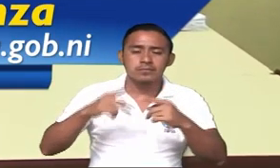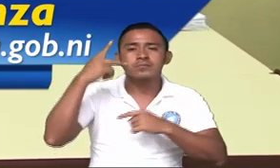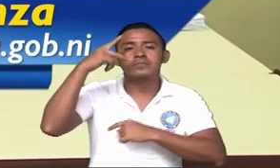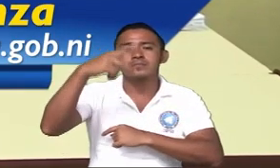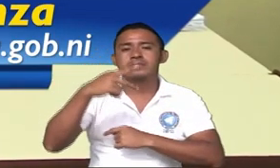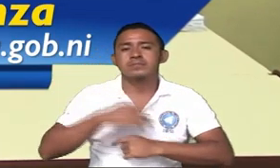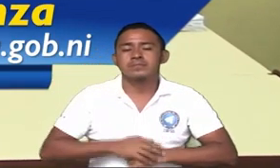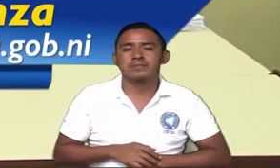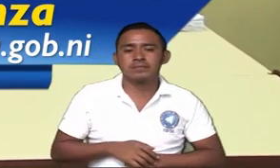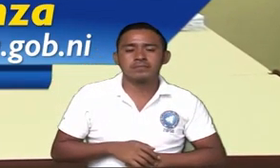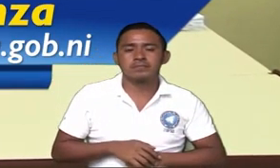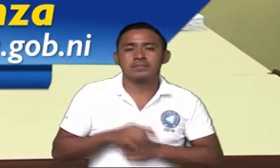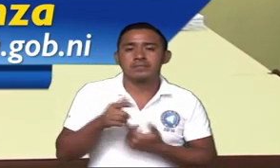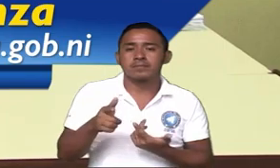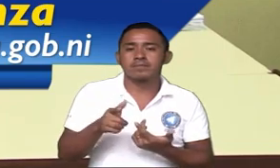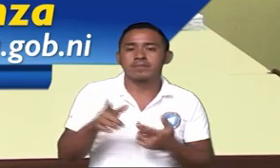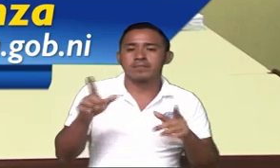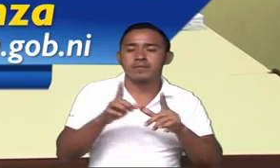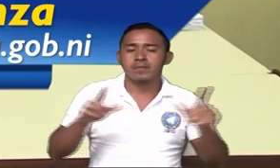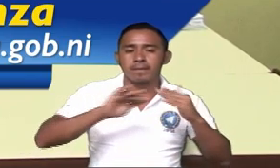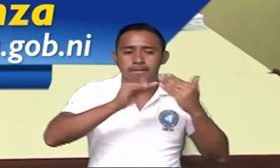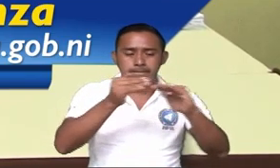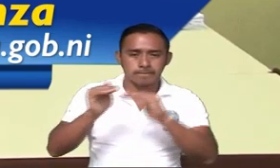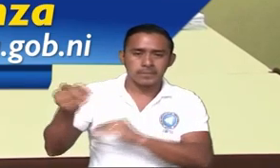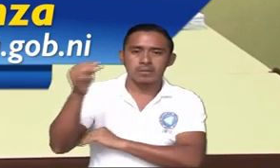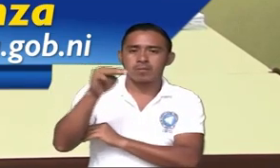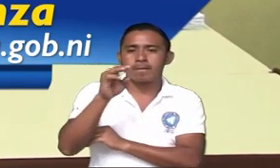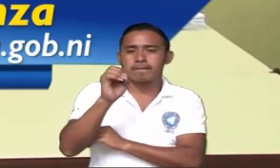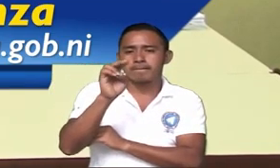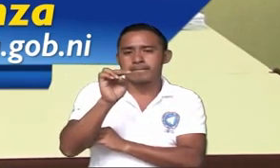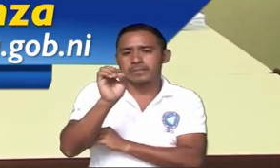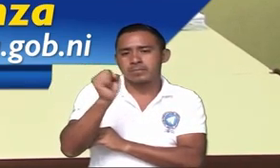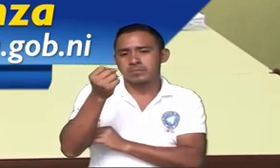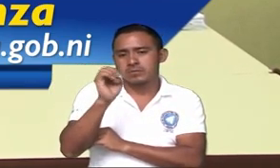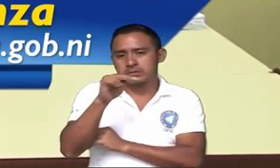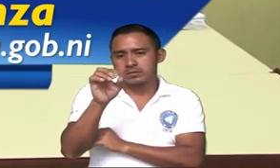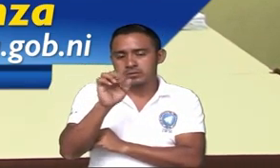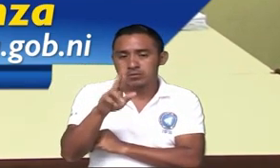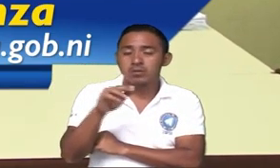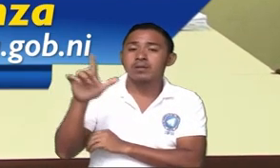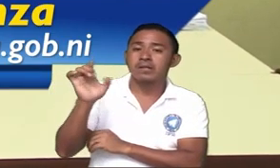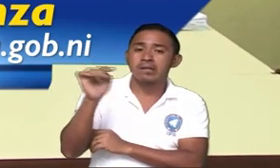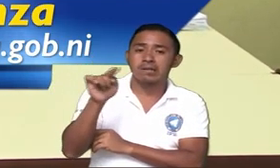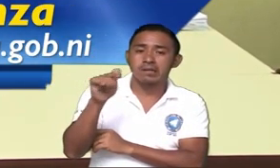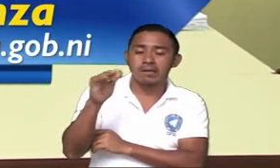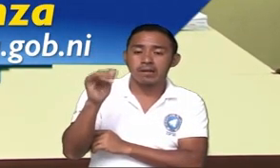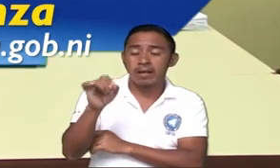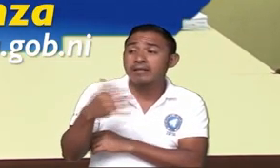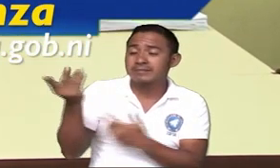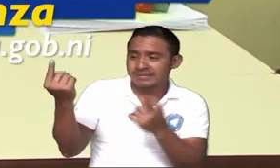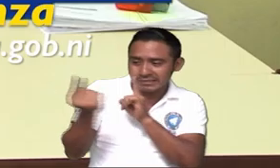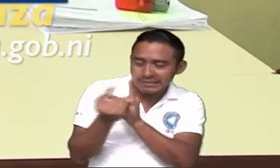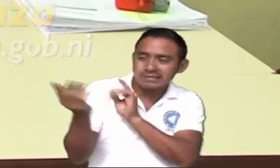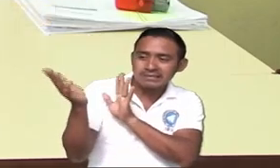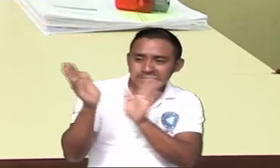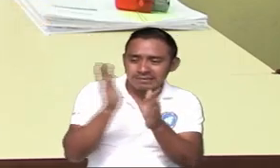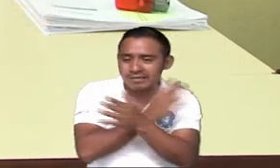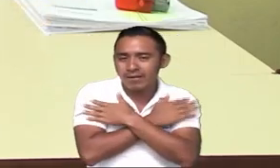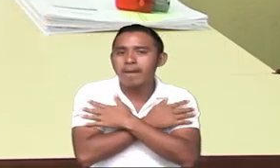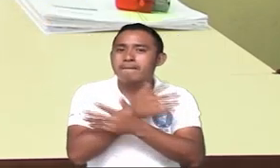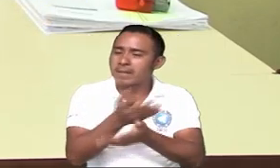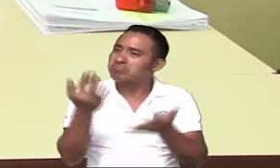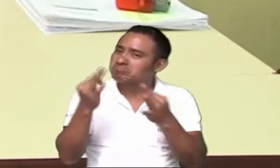sintonizan en la zona del barrio Monseñor Lescano. Ya me he encontrado varios televidentes que me saludan nuevamente y dicen, miramos tu